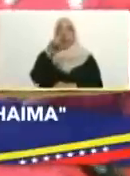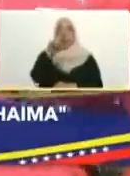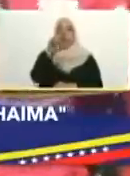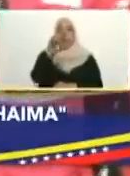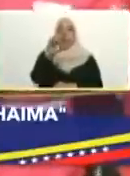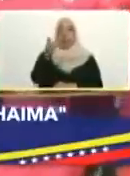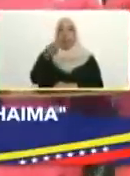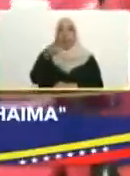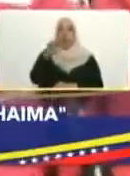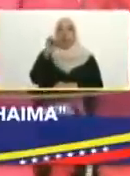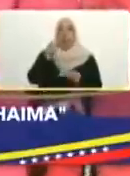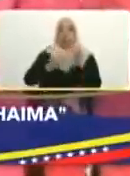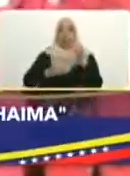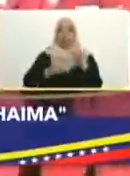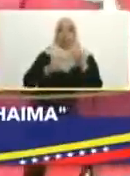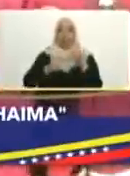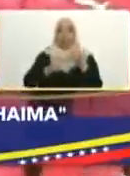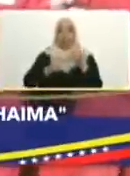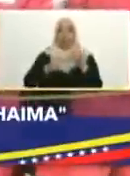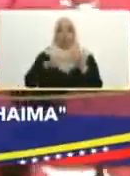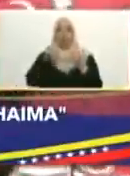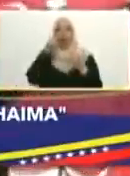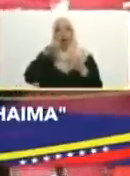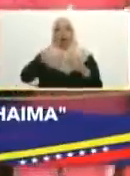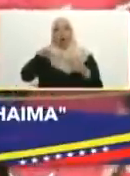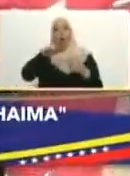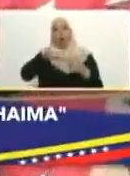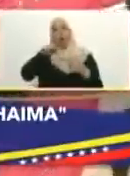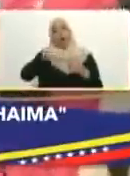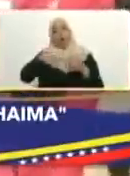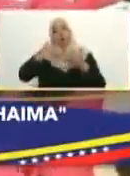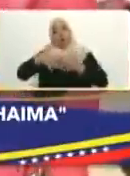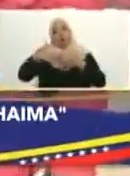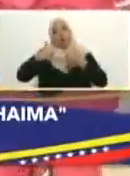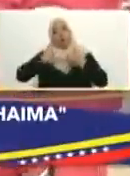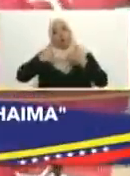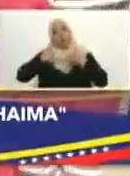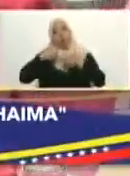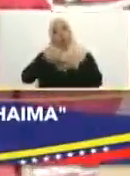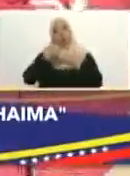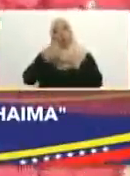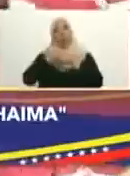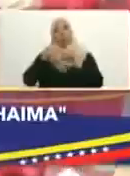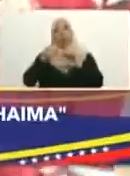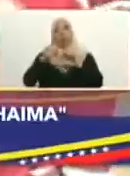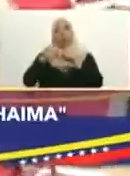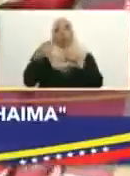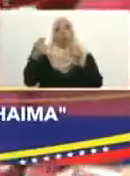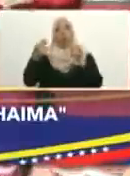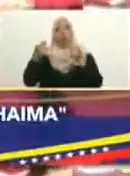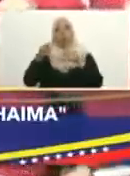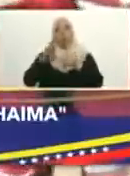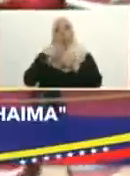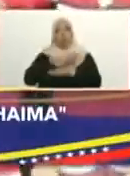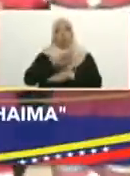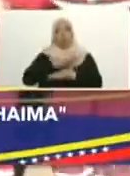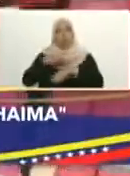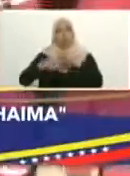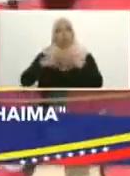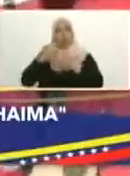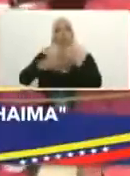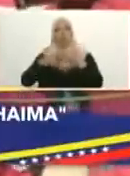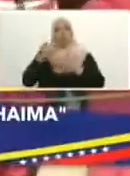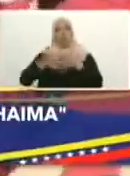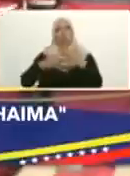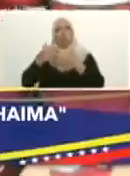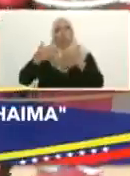país, a nuestro pueblo, de lo que es el esfuerzo sostenido con recursos propios para ir recuperando paso a